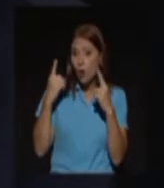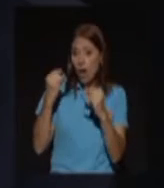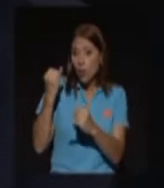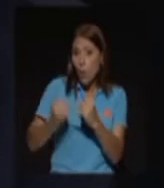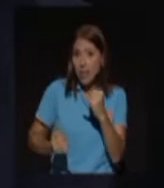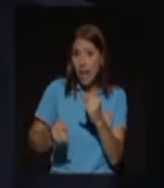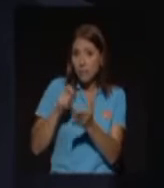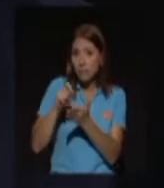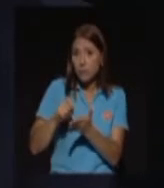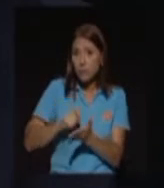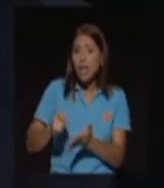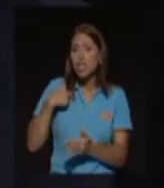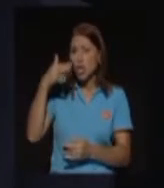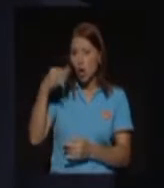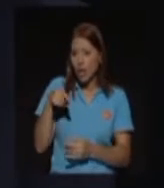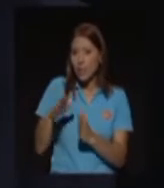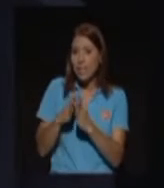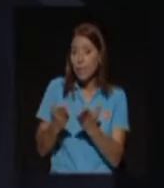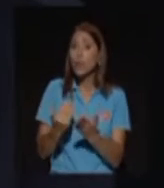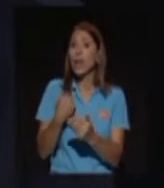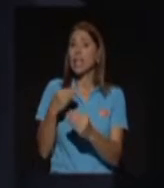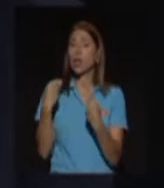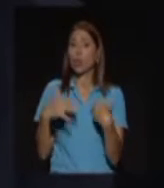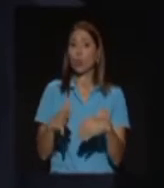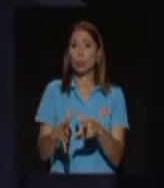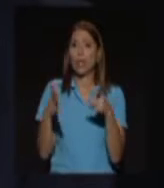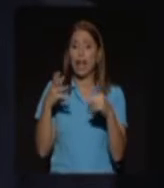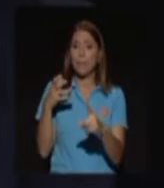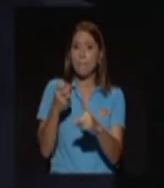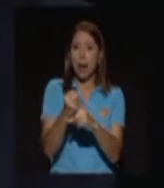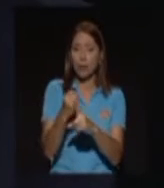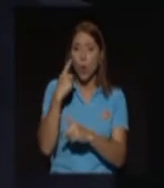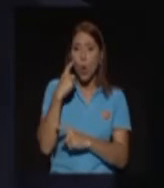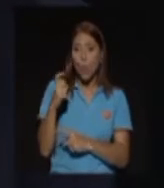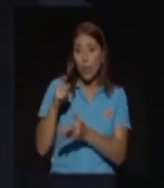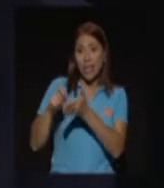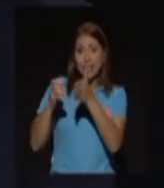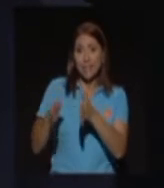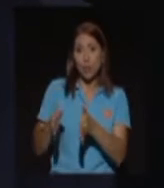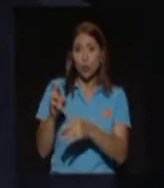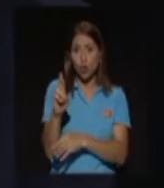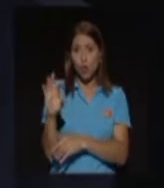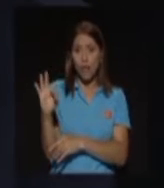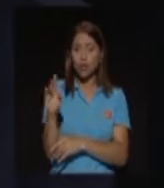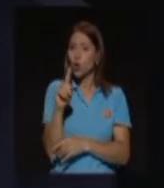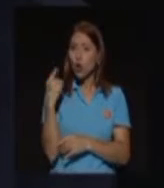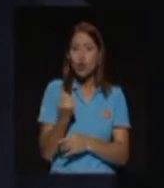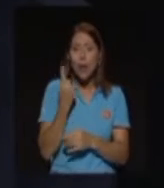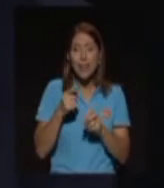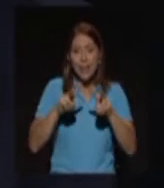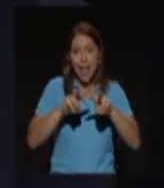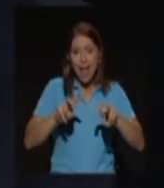sido un libro que hubiera tenido un gran impacto, porque él no solo analiza en los primeros